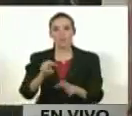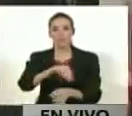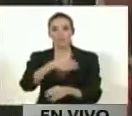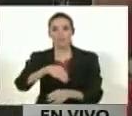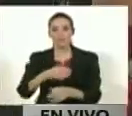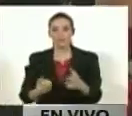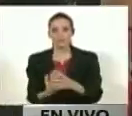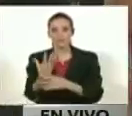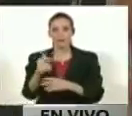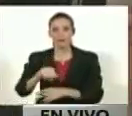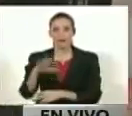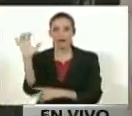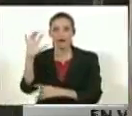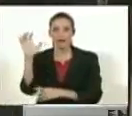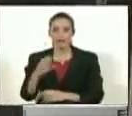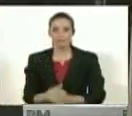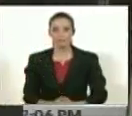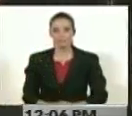ciudad de Caracas.